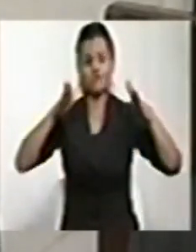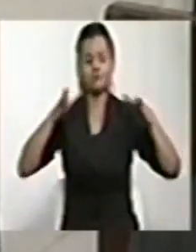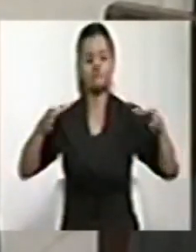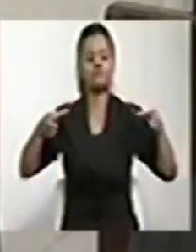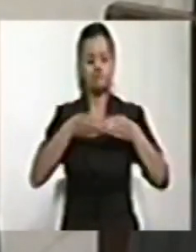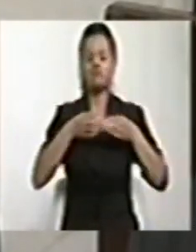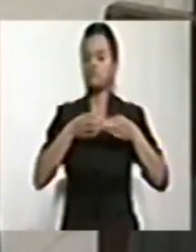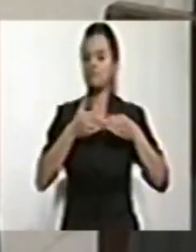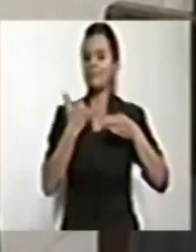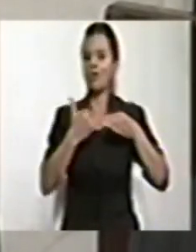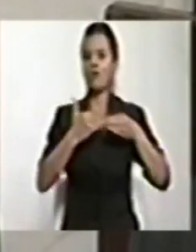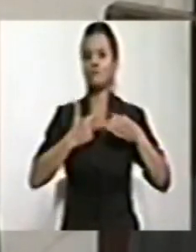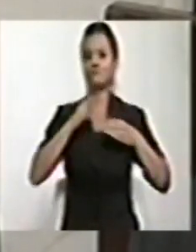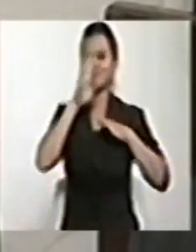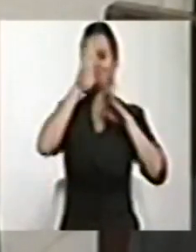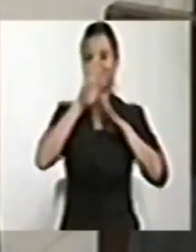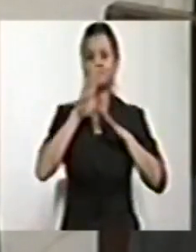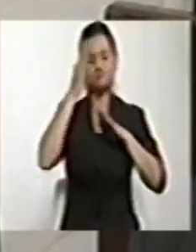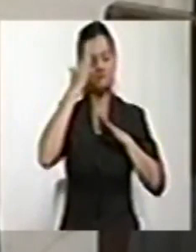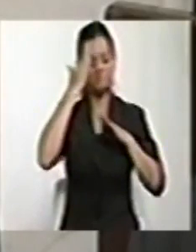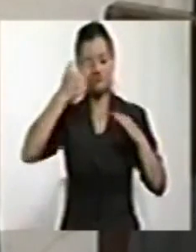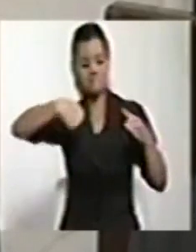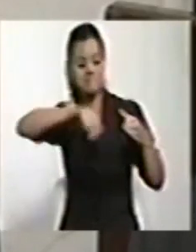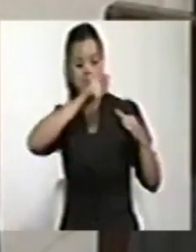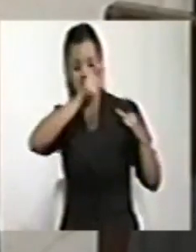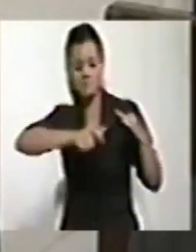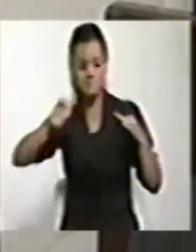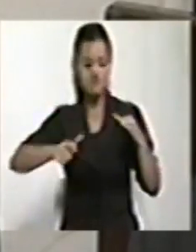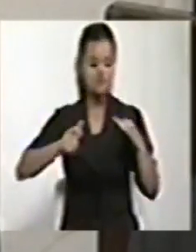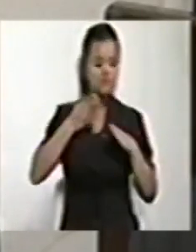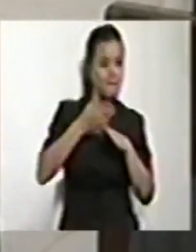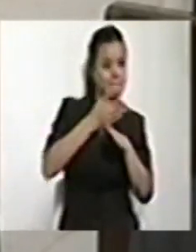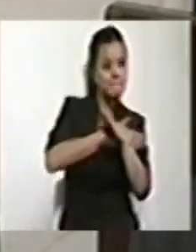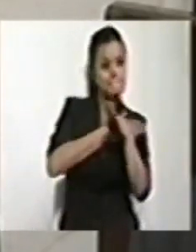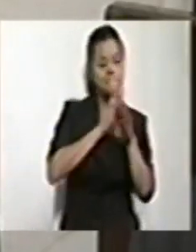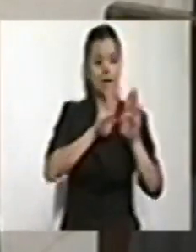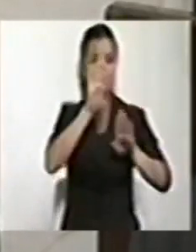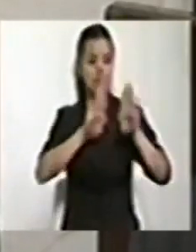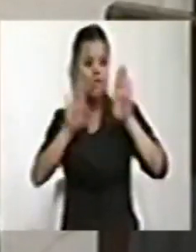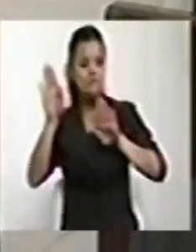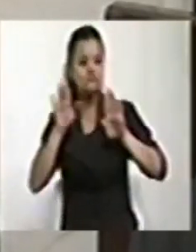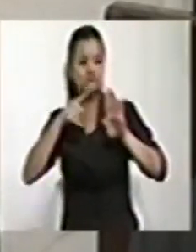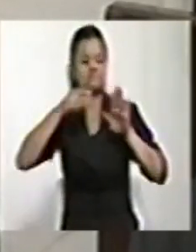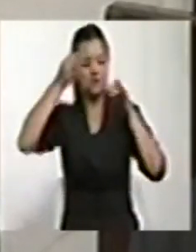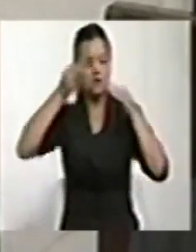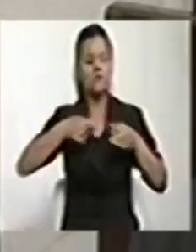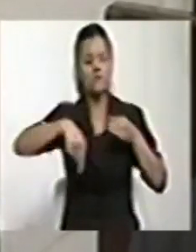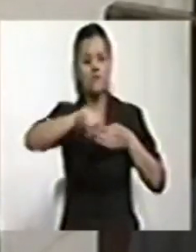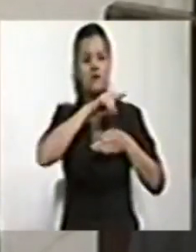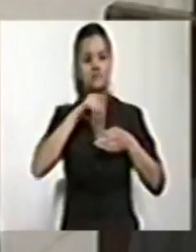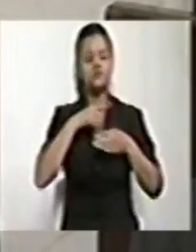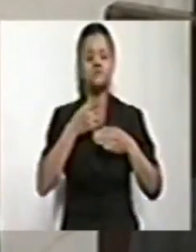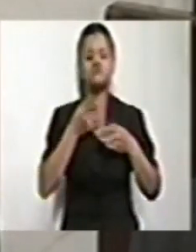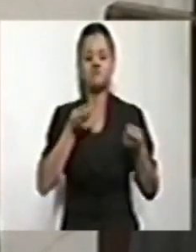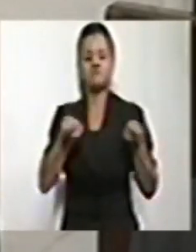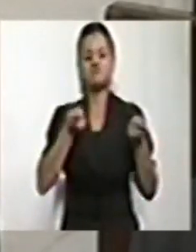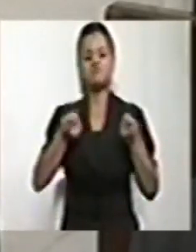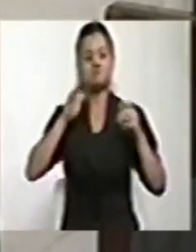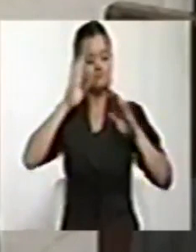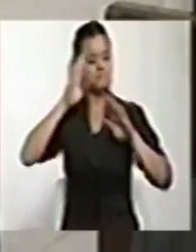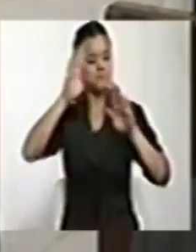de nuestros precandidatos representará muy bien los postulados del partido, que gobernarán a Colombia a partir del